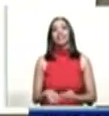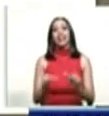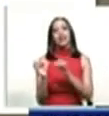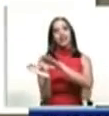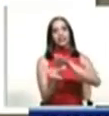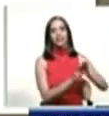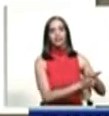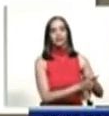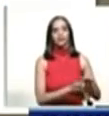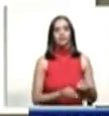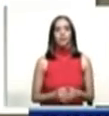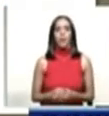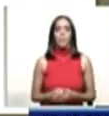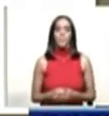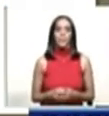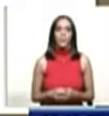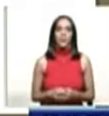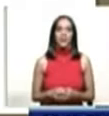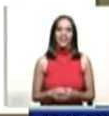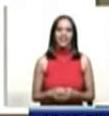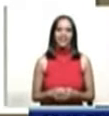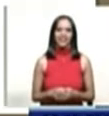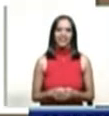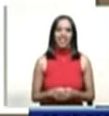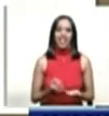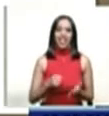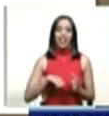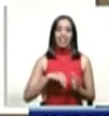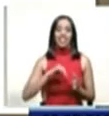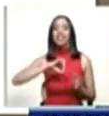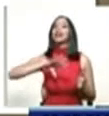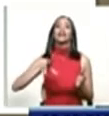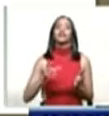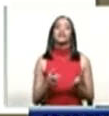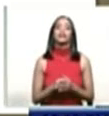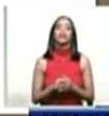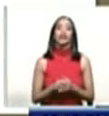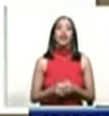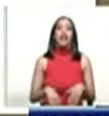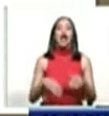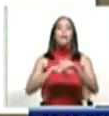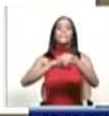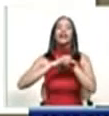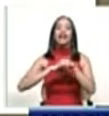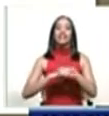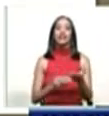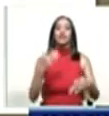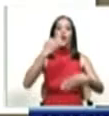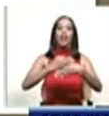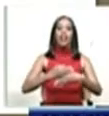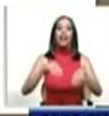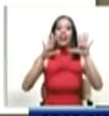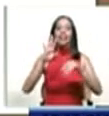¡Saludos, Ugas! ¡Ladrones! Ladrones, Banco de Inglaterra bloquea 14 toneladas de oro de Venezuela. Esto lo dijo ellos el